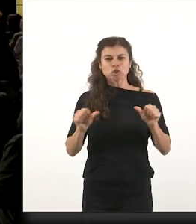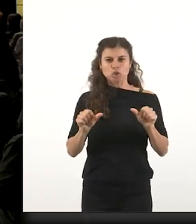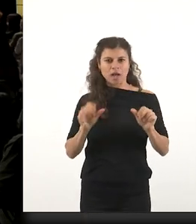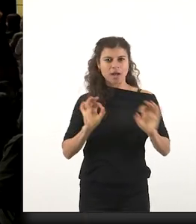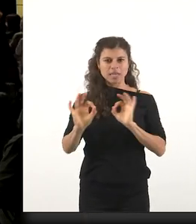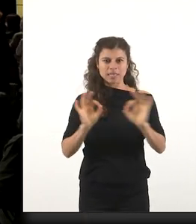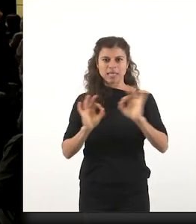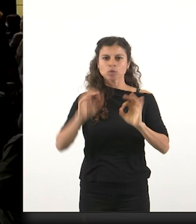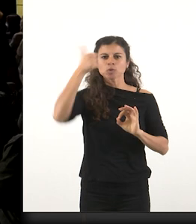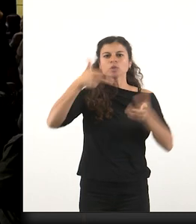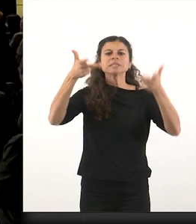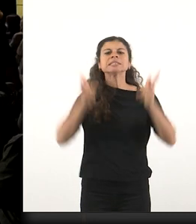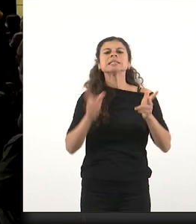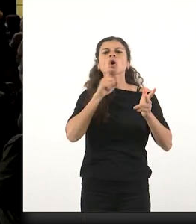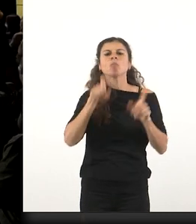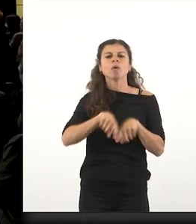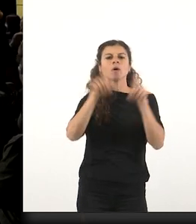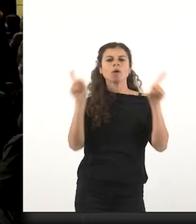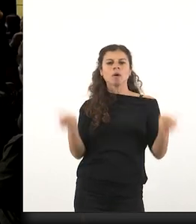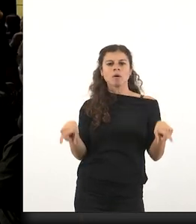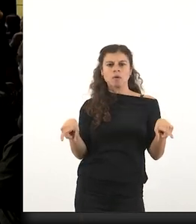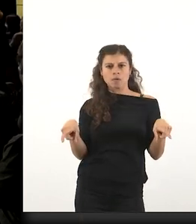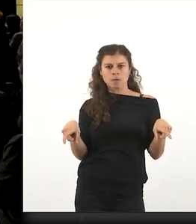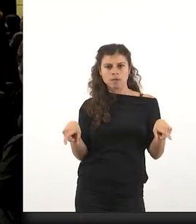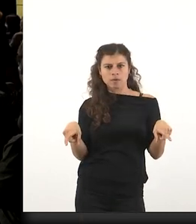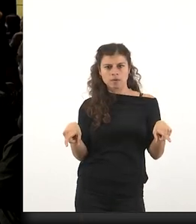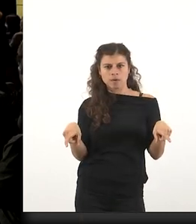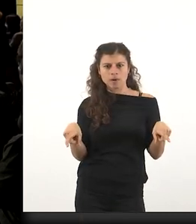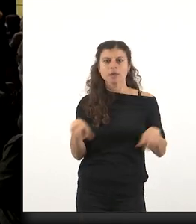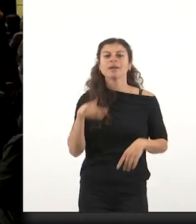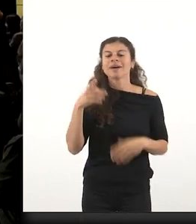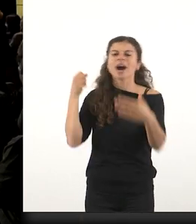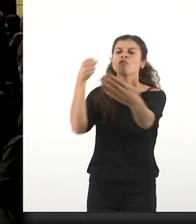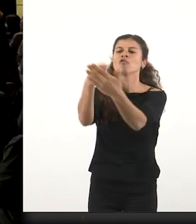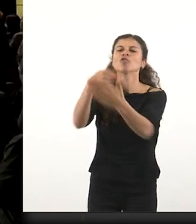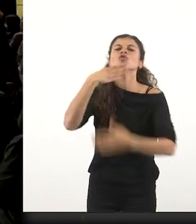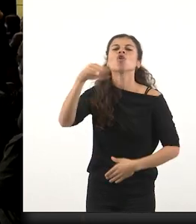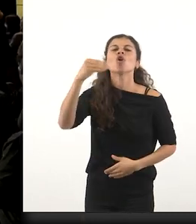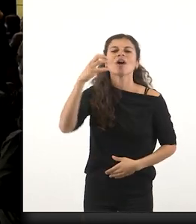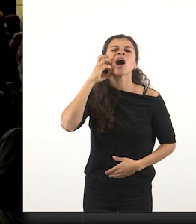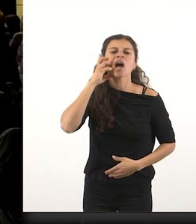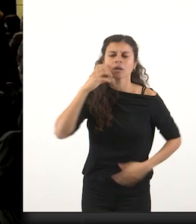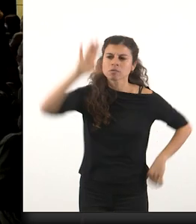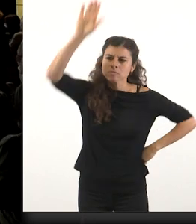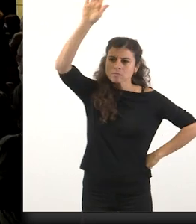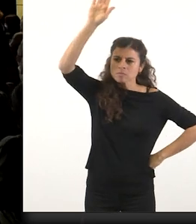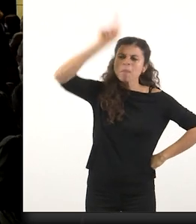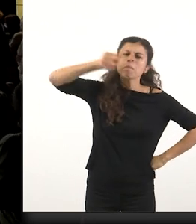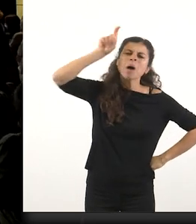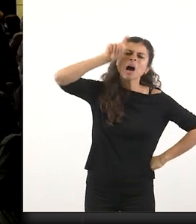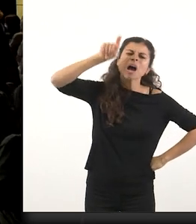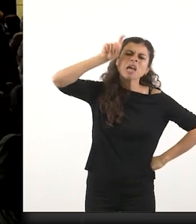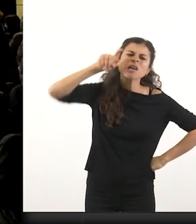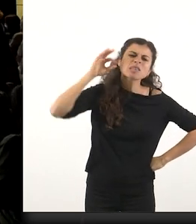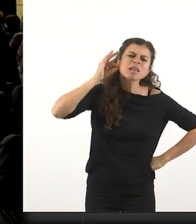teatral, se sienta... El de Jaén. ¡Maestra! Esta